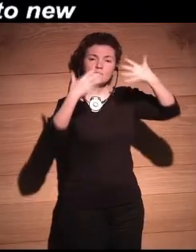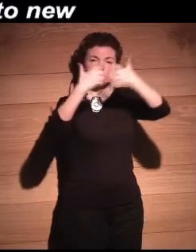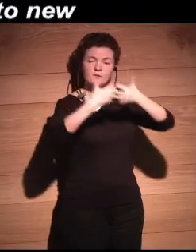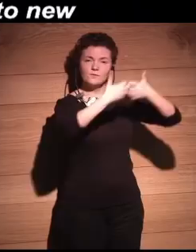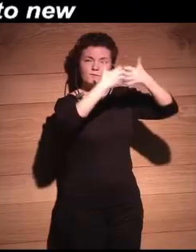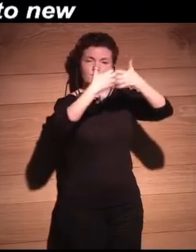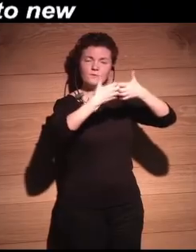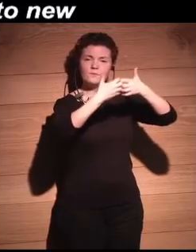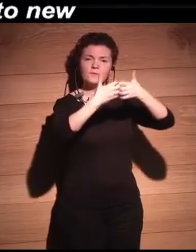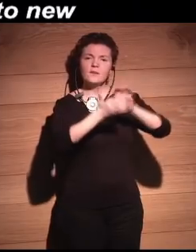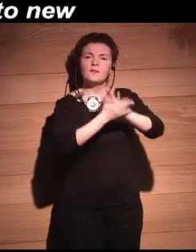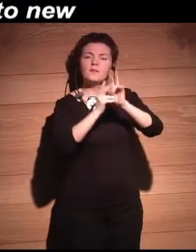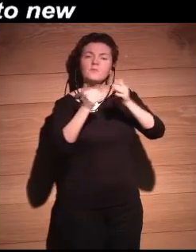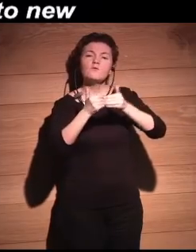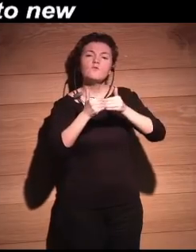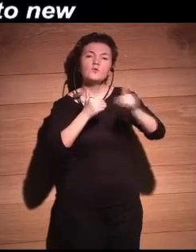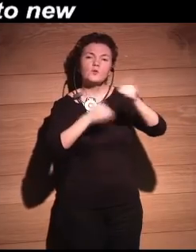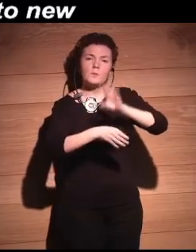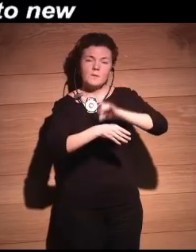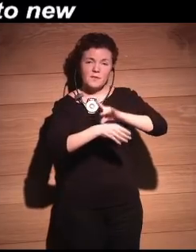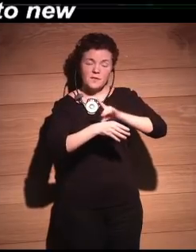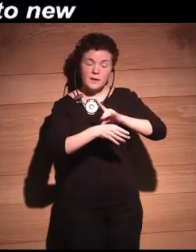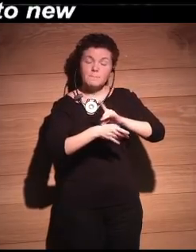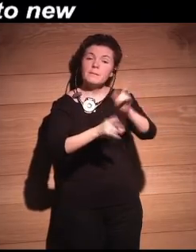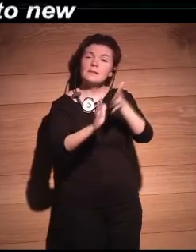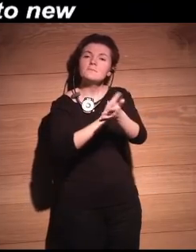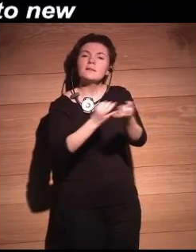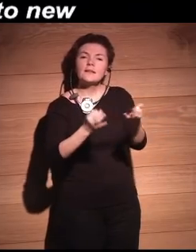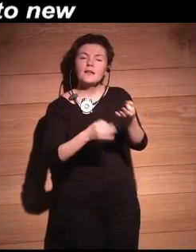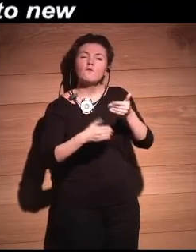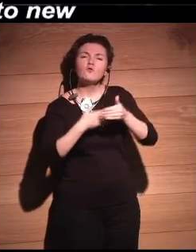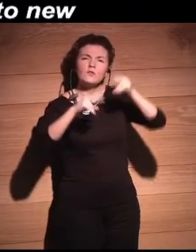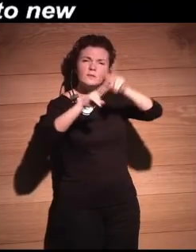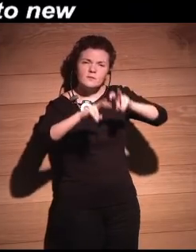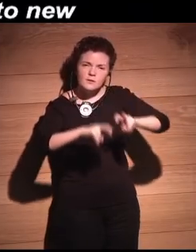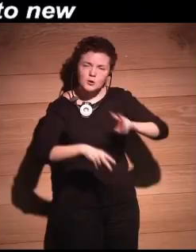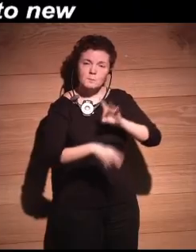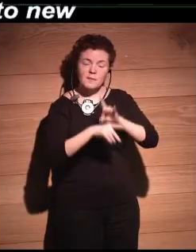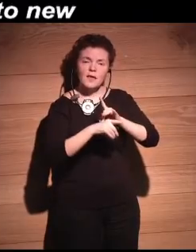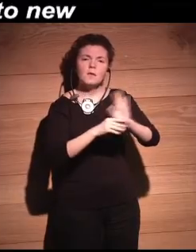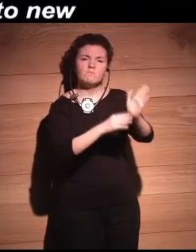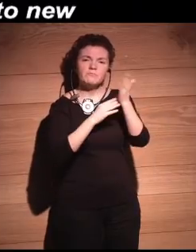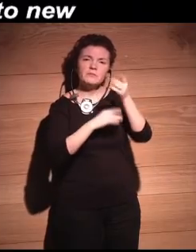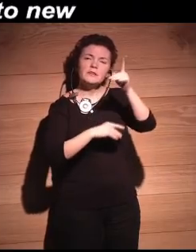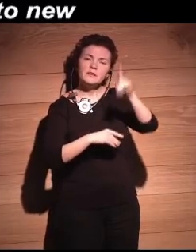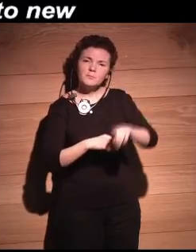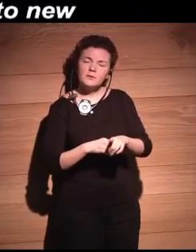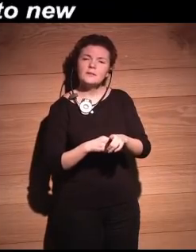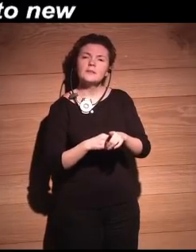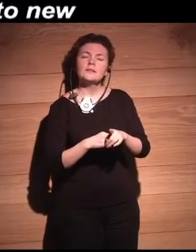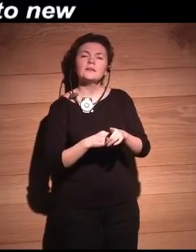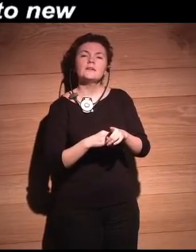Unidos sobre el futuro de la medicina y lo que dijo él es que el futuro de la investigación médica y los nuevos tratamientos será